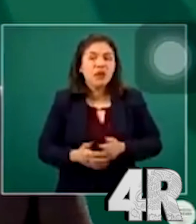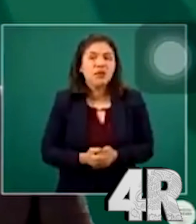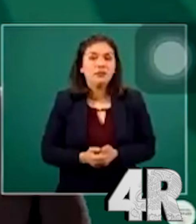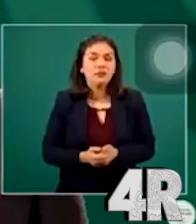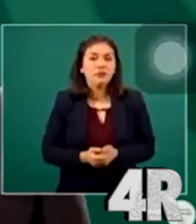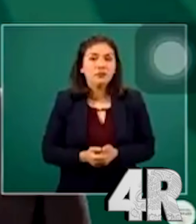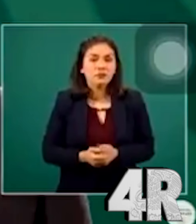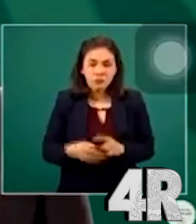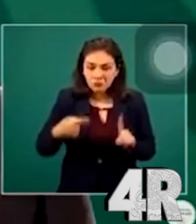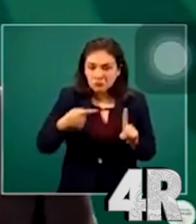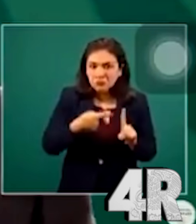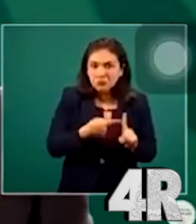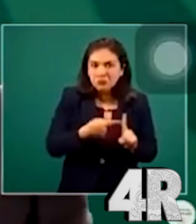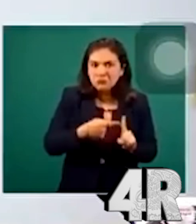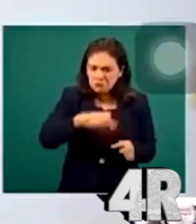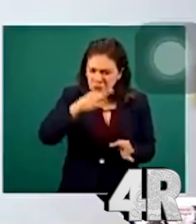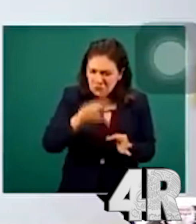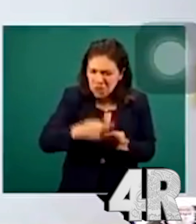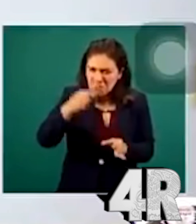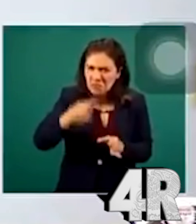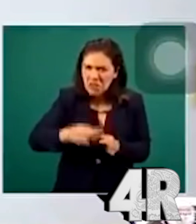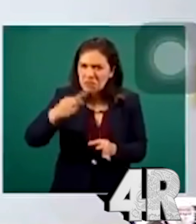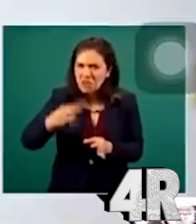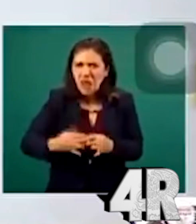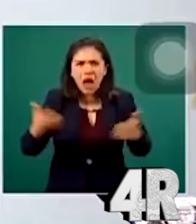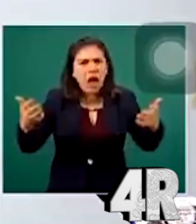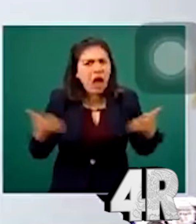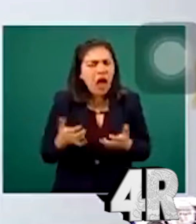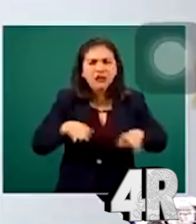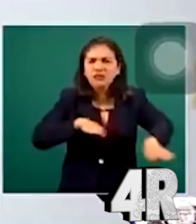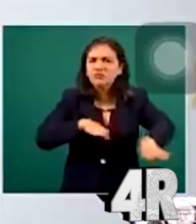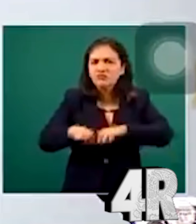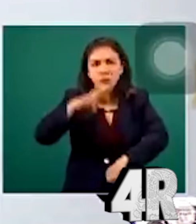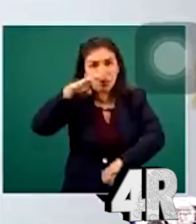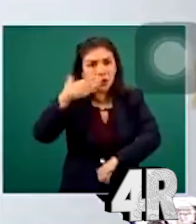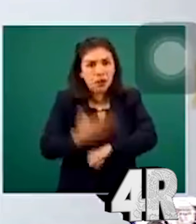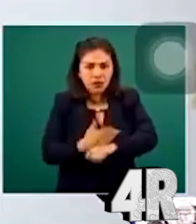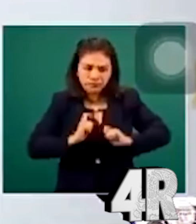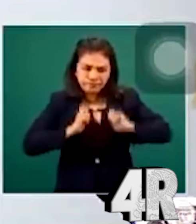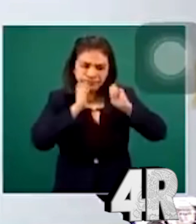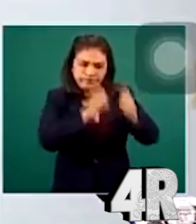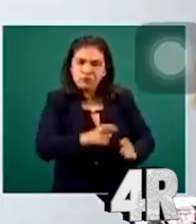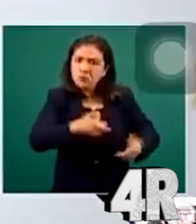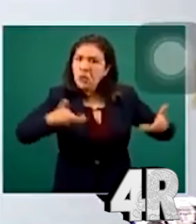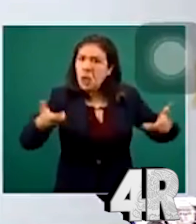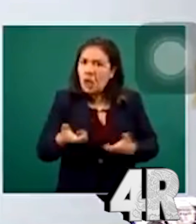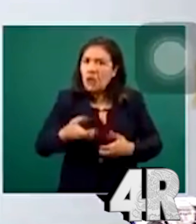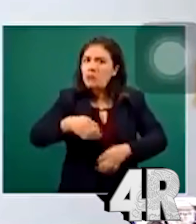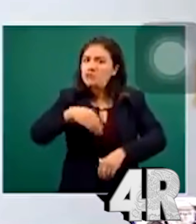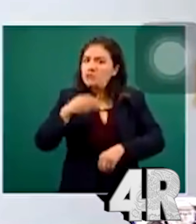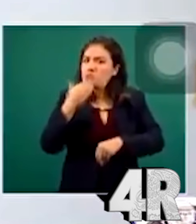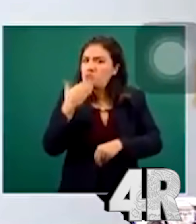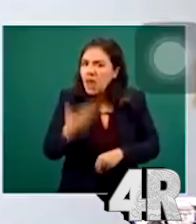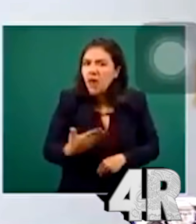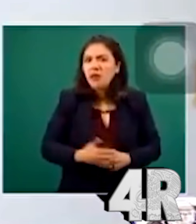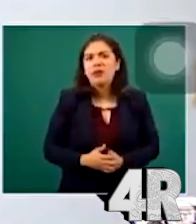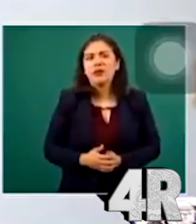que ha estado cumpliendo cabalmente con su responsabilidad, que es